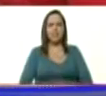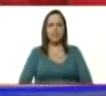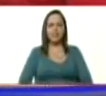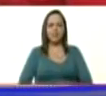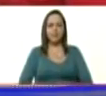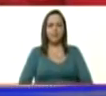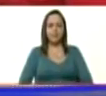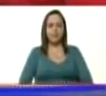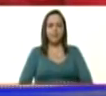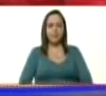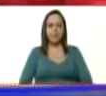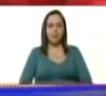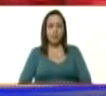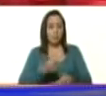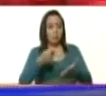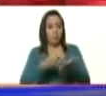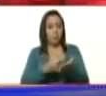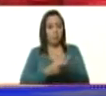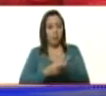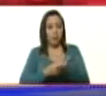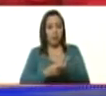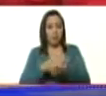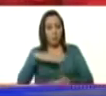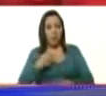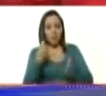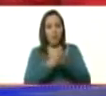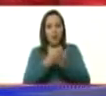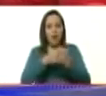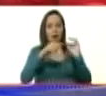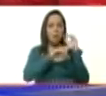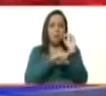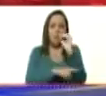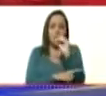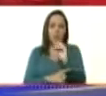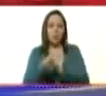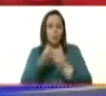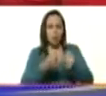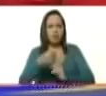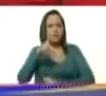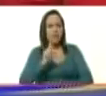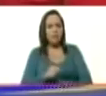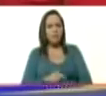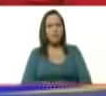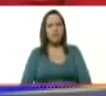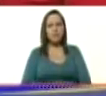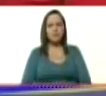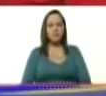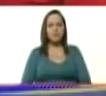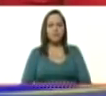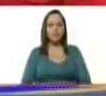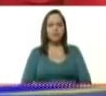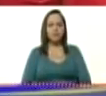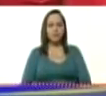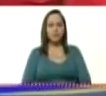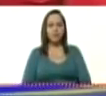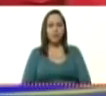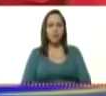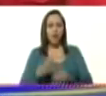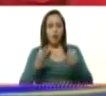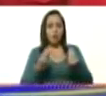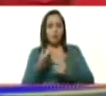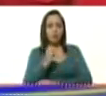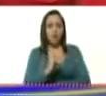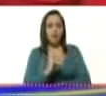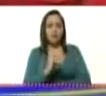Pasajes se venden en Petro. Y en Bolívares también, claro. Muchos de ustedes les queda todavía